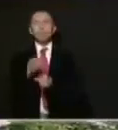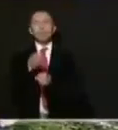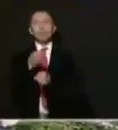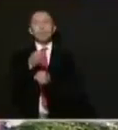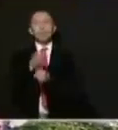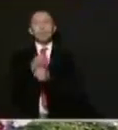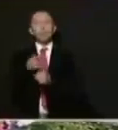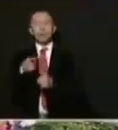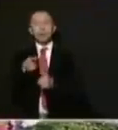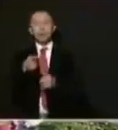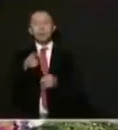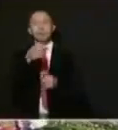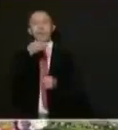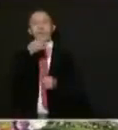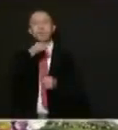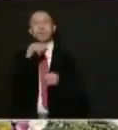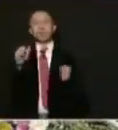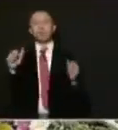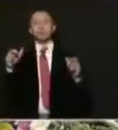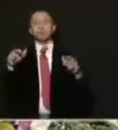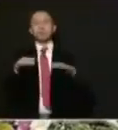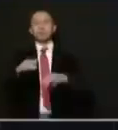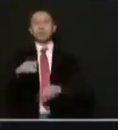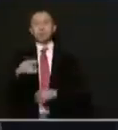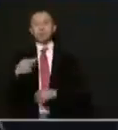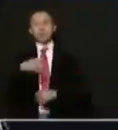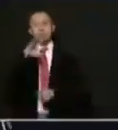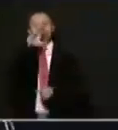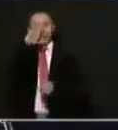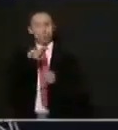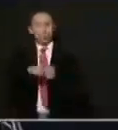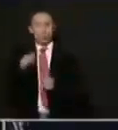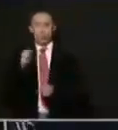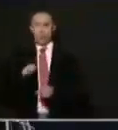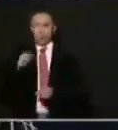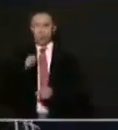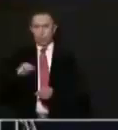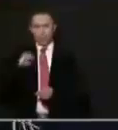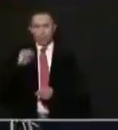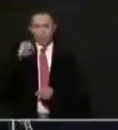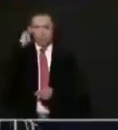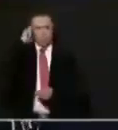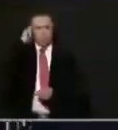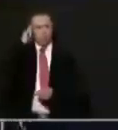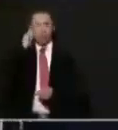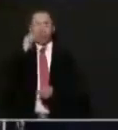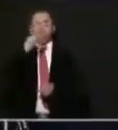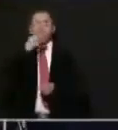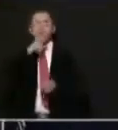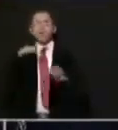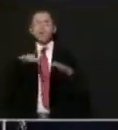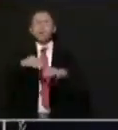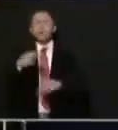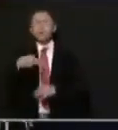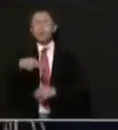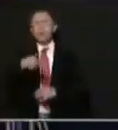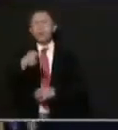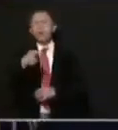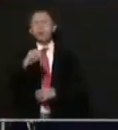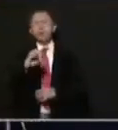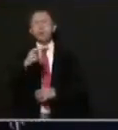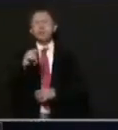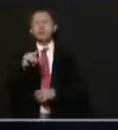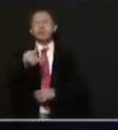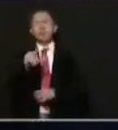ceremonia sagrada de nuestra cultura madre. Es una ceremonia llamada Xochitlali,